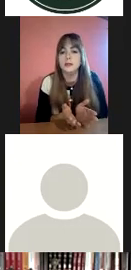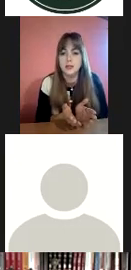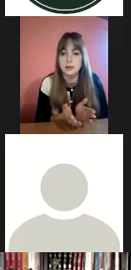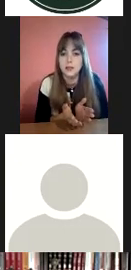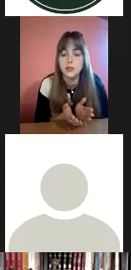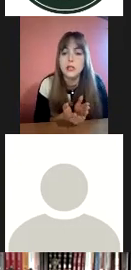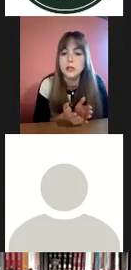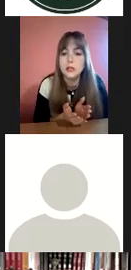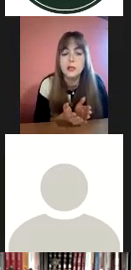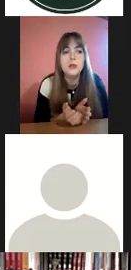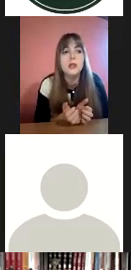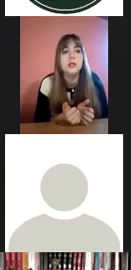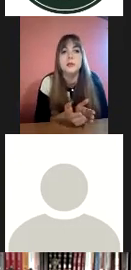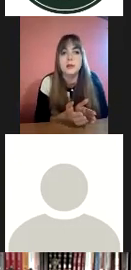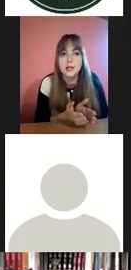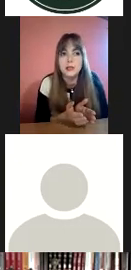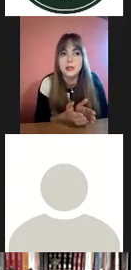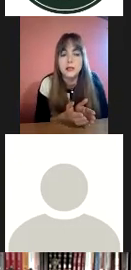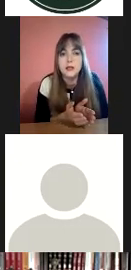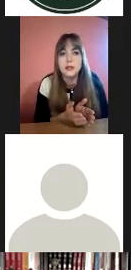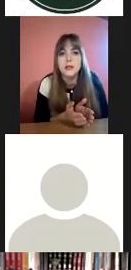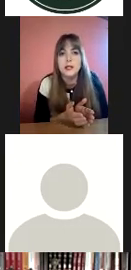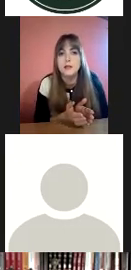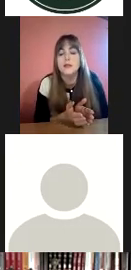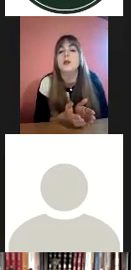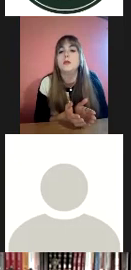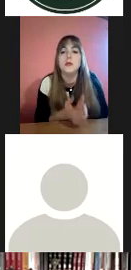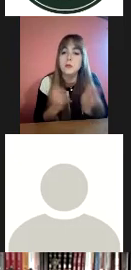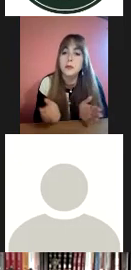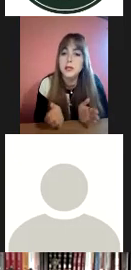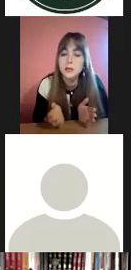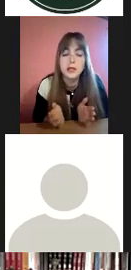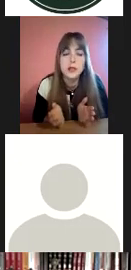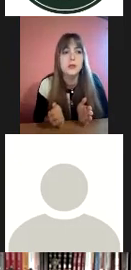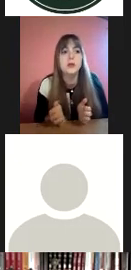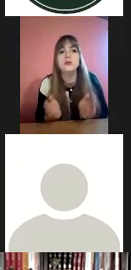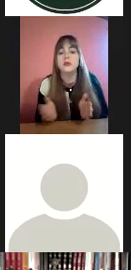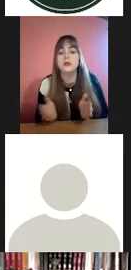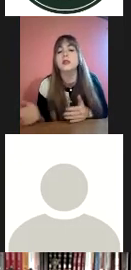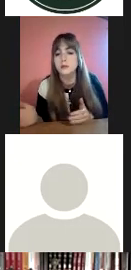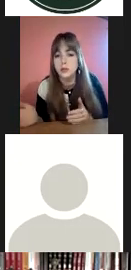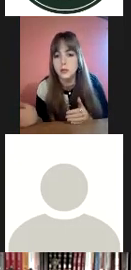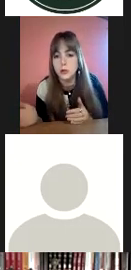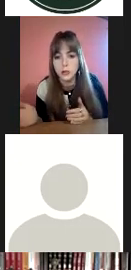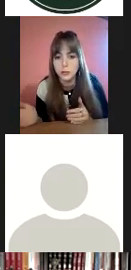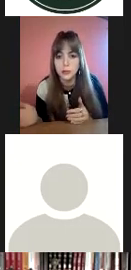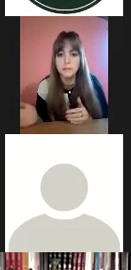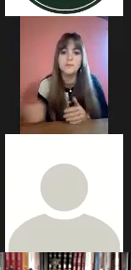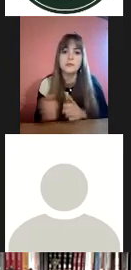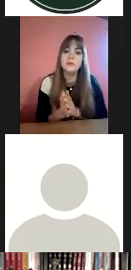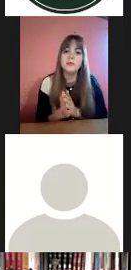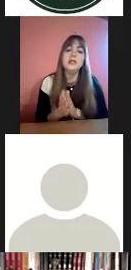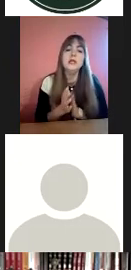corresponde, básicamente, ¿no? El derecho a la salud y de poder acceder a un hospital, por ejemplo, o a un zoonosis que funcione como